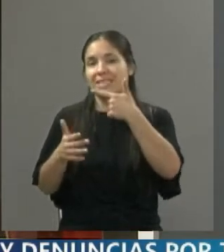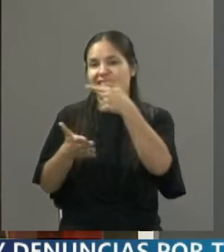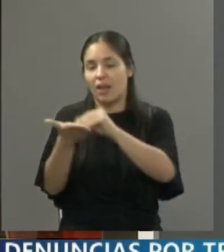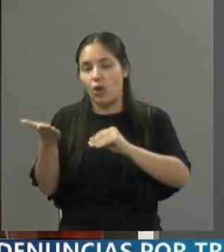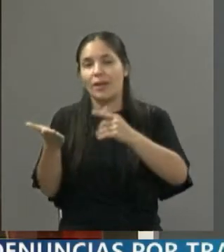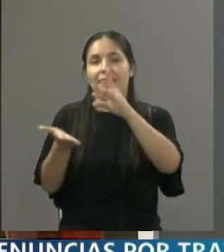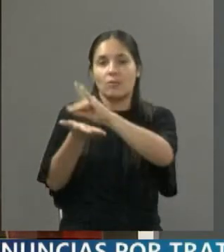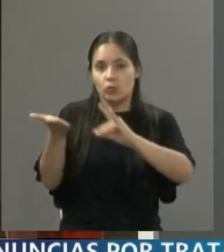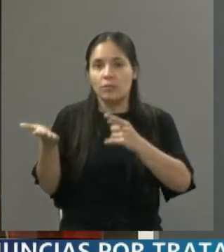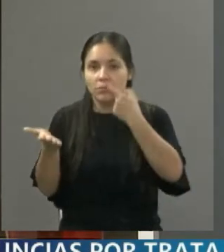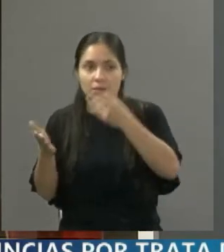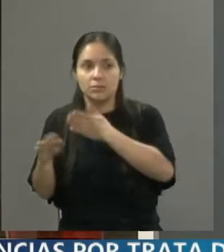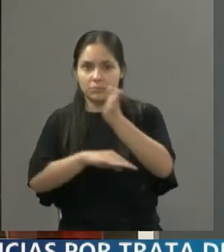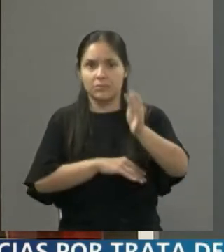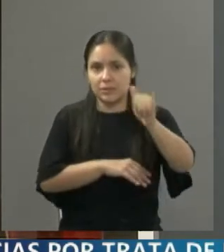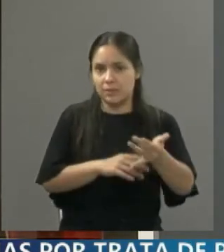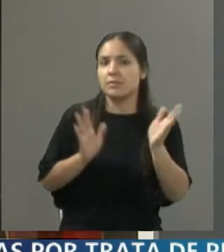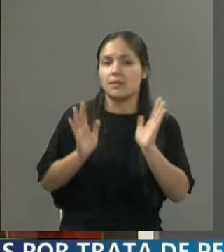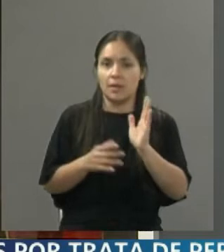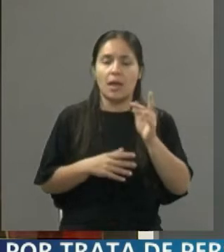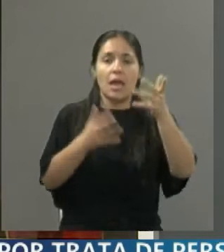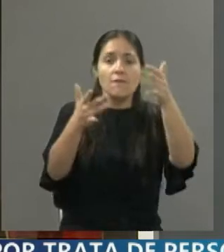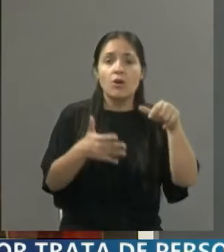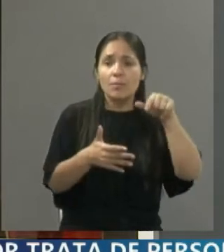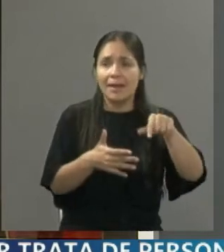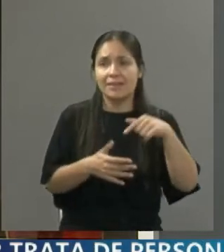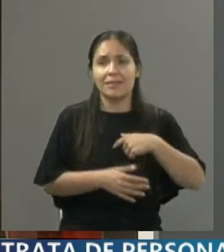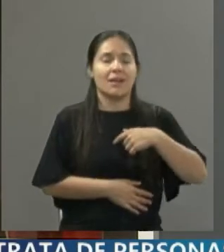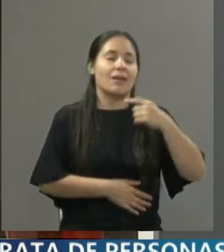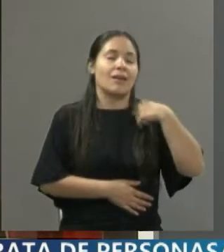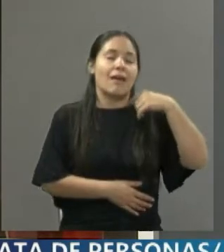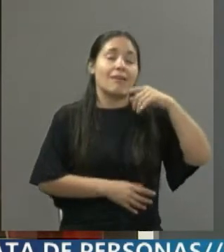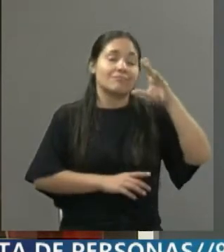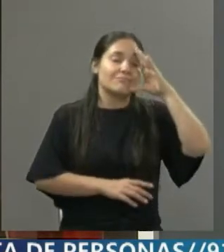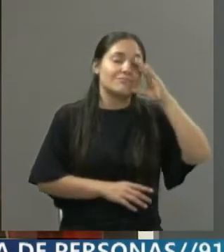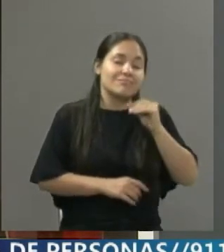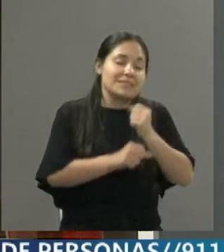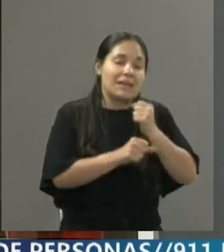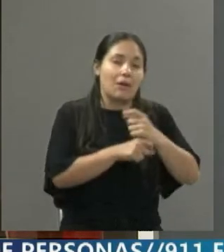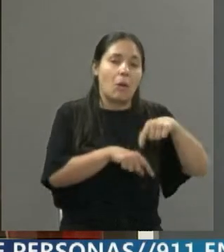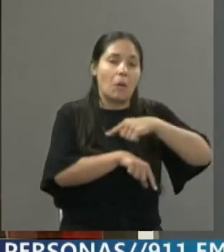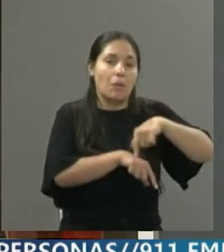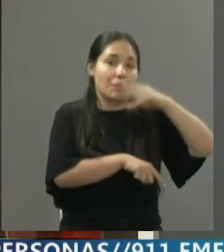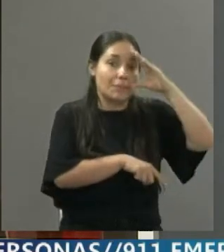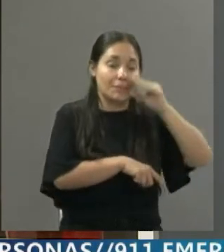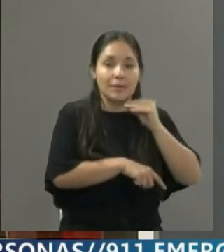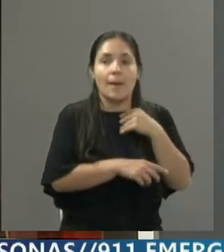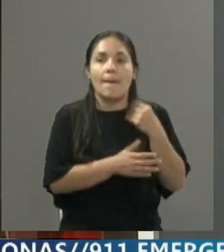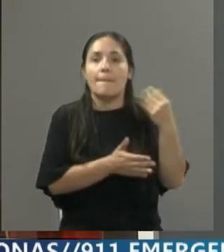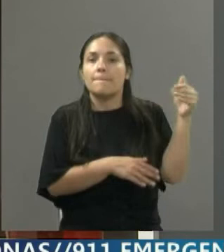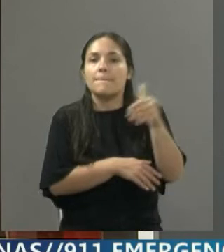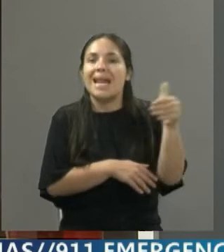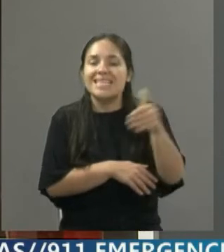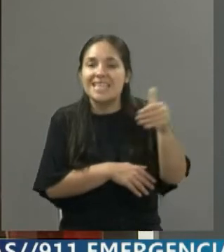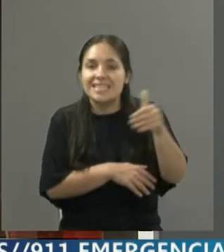en particular, quizás me falla la memoria porque han sido muchas horas de mucho trabajo, pero no recuerdo que presencialmente se